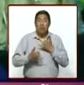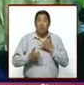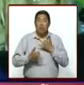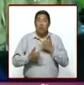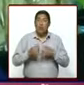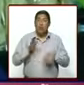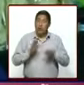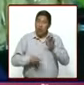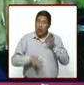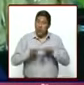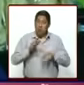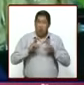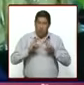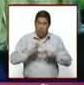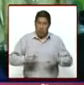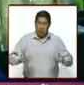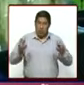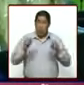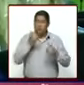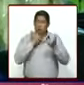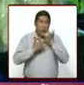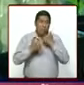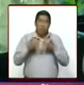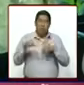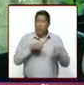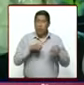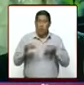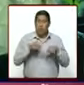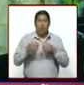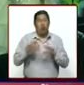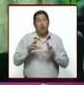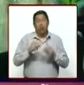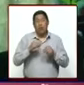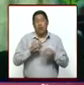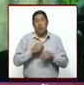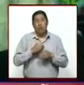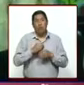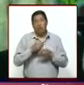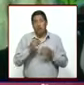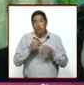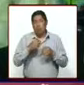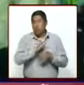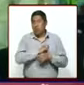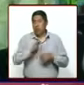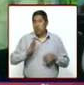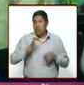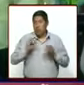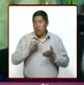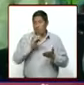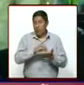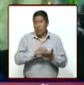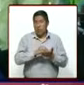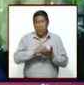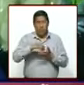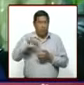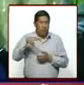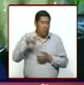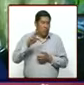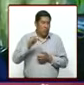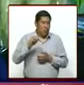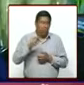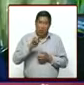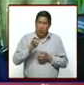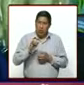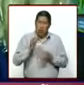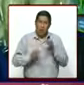una probabilidad, vamos a analizar con el colegas, vamos a formular la cesación a la detención preventiva porque el tribunal ha dispuesto que Marco Pumari, mientras se